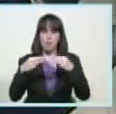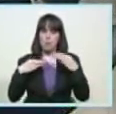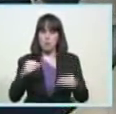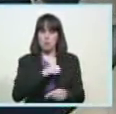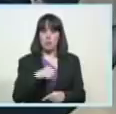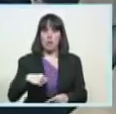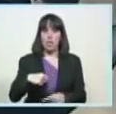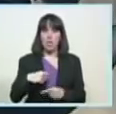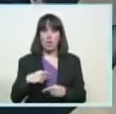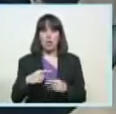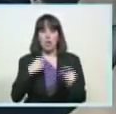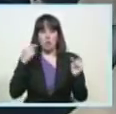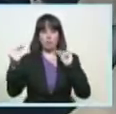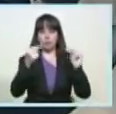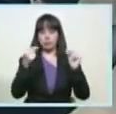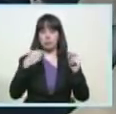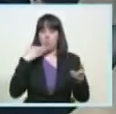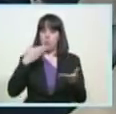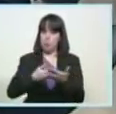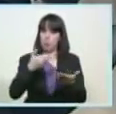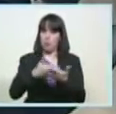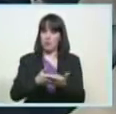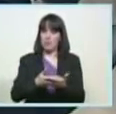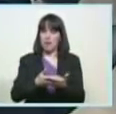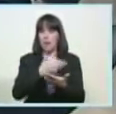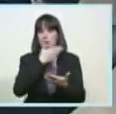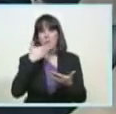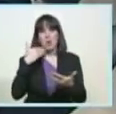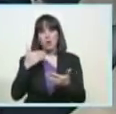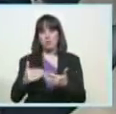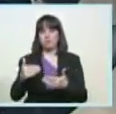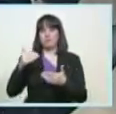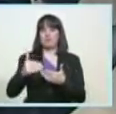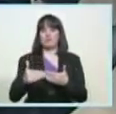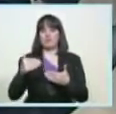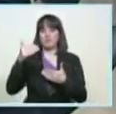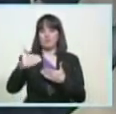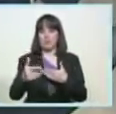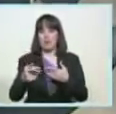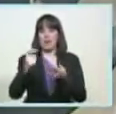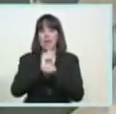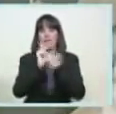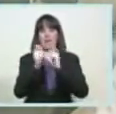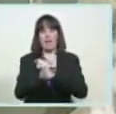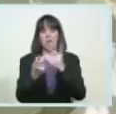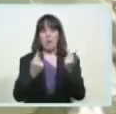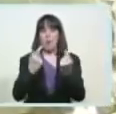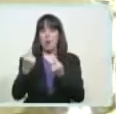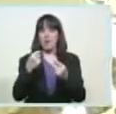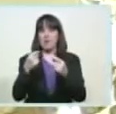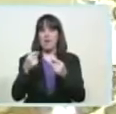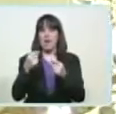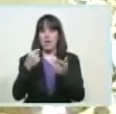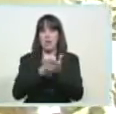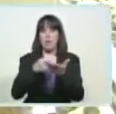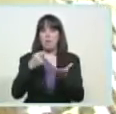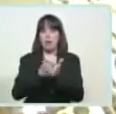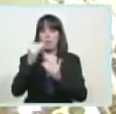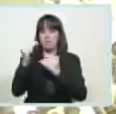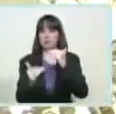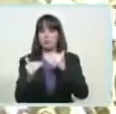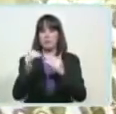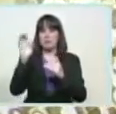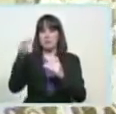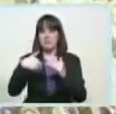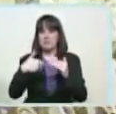y allí surgió una propuesta de posponer la entrada de la reconversión monetaria y sin lugar a